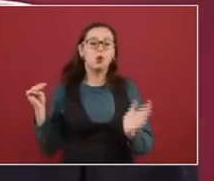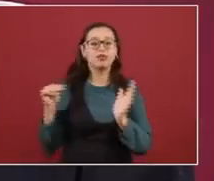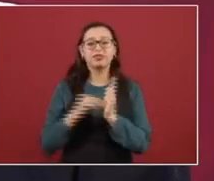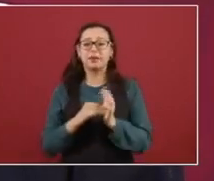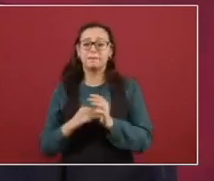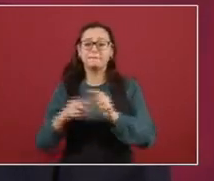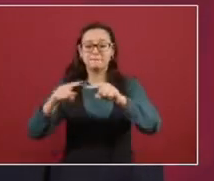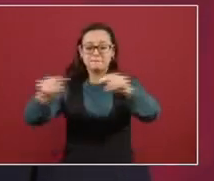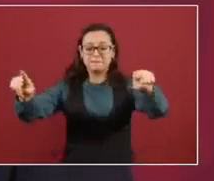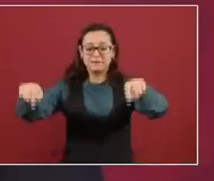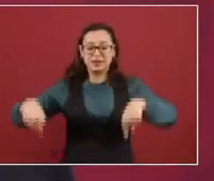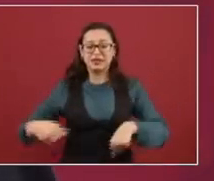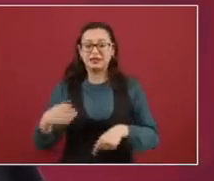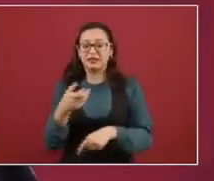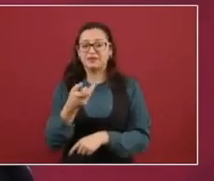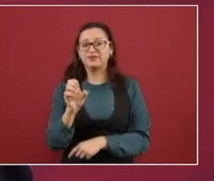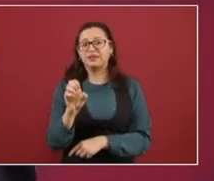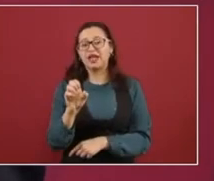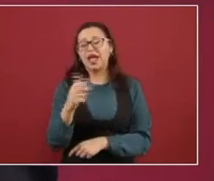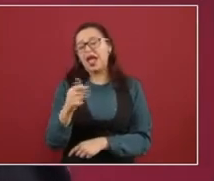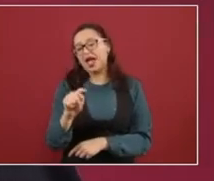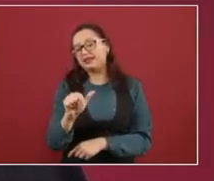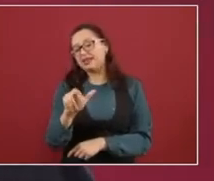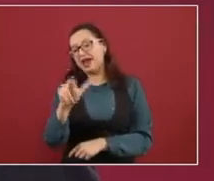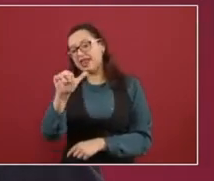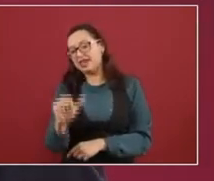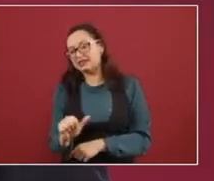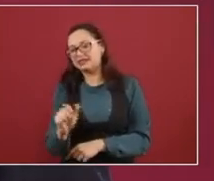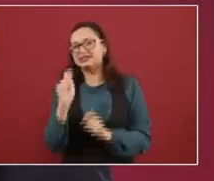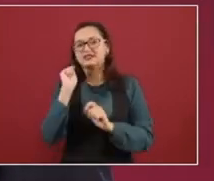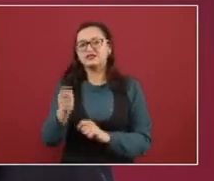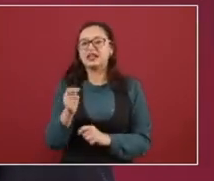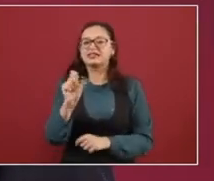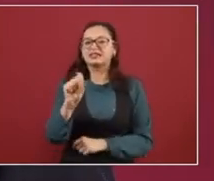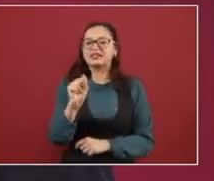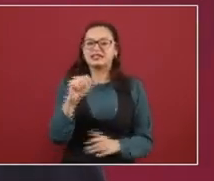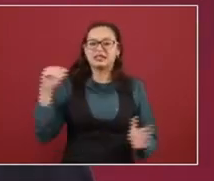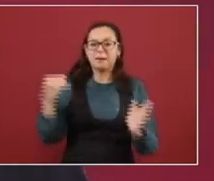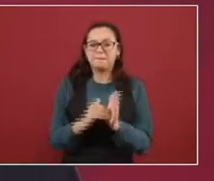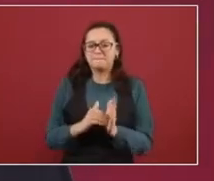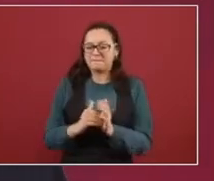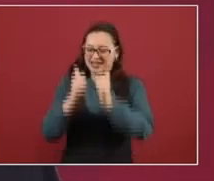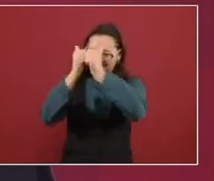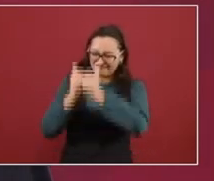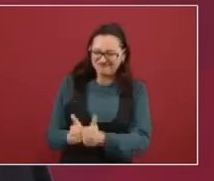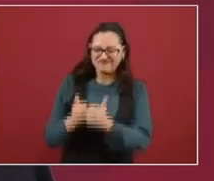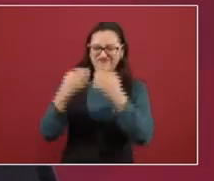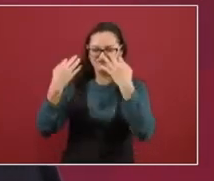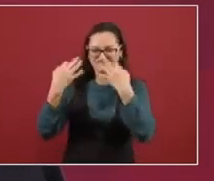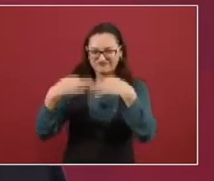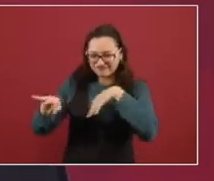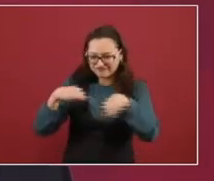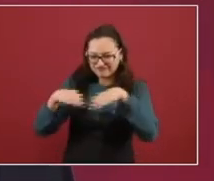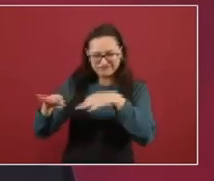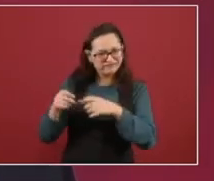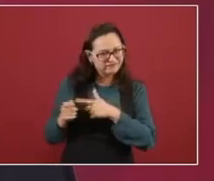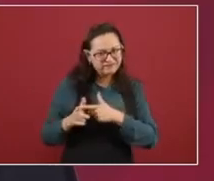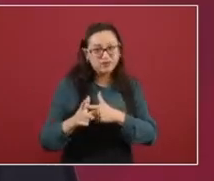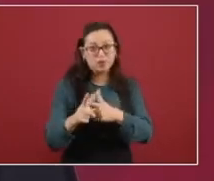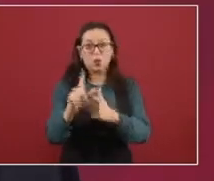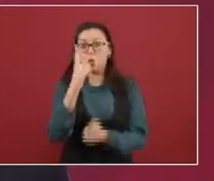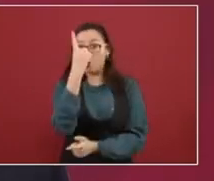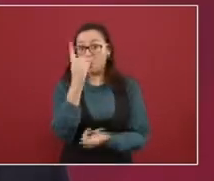Veracruz, 60 mil empleos permanentes, solo en un programa en